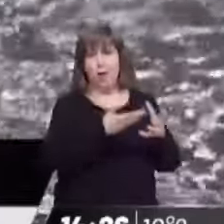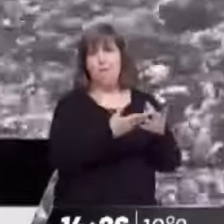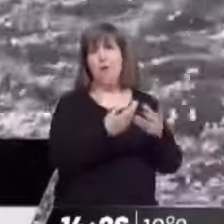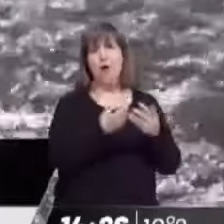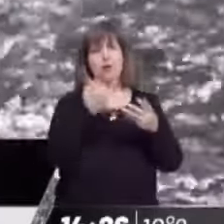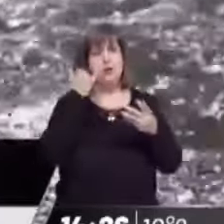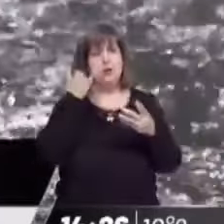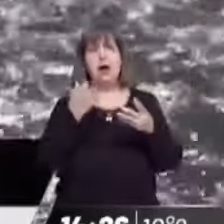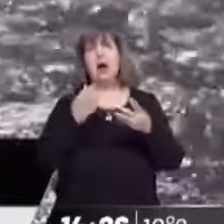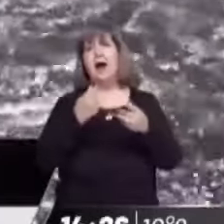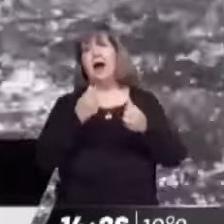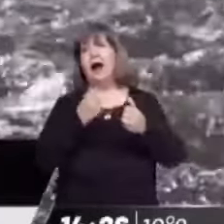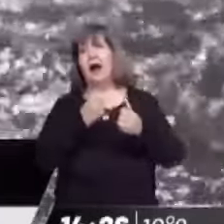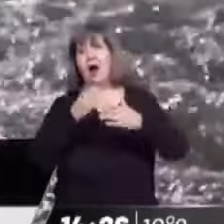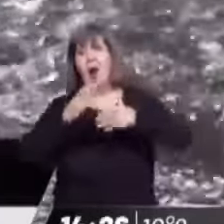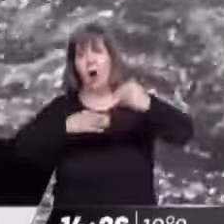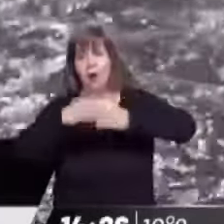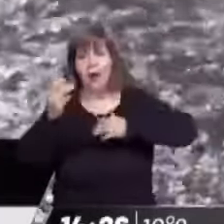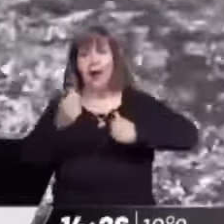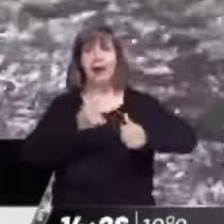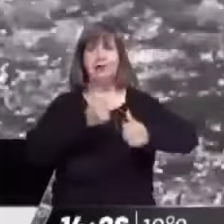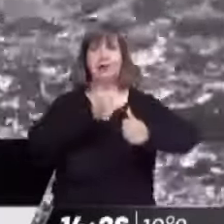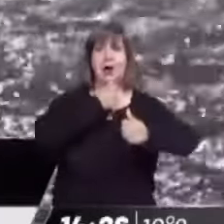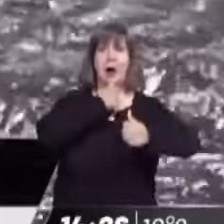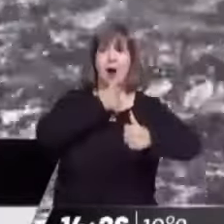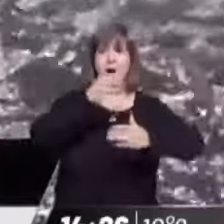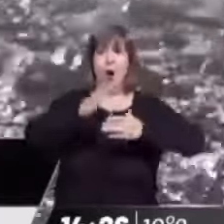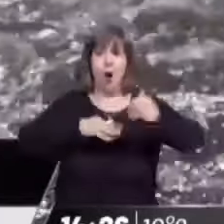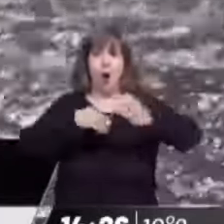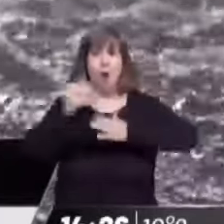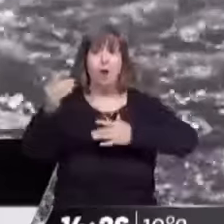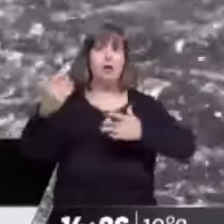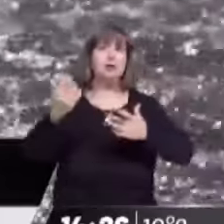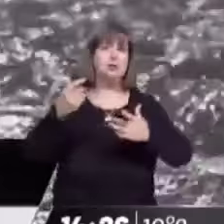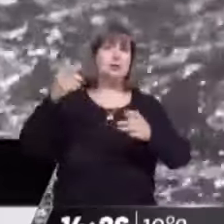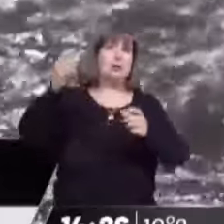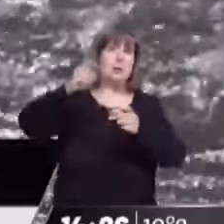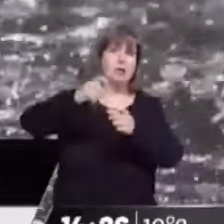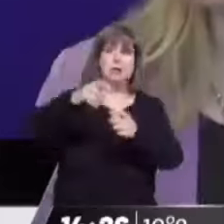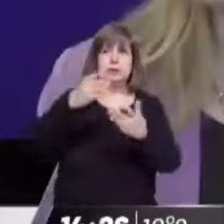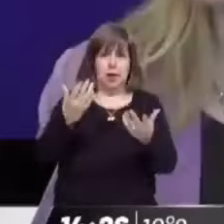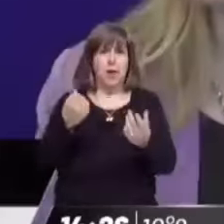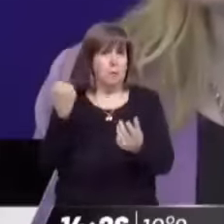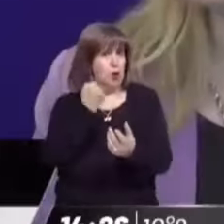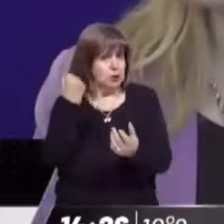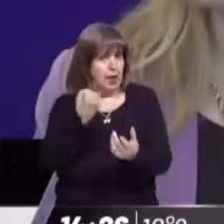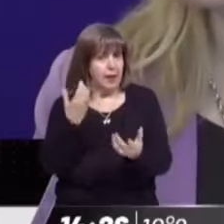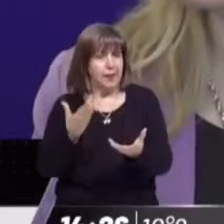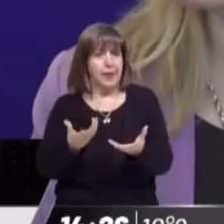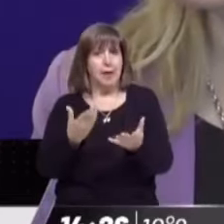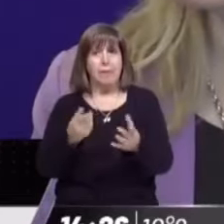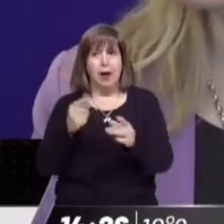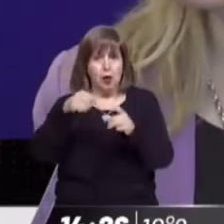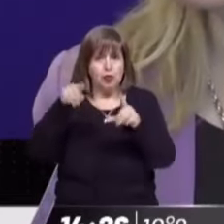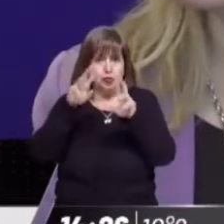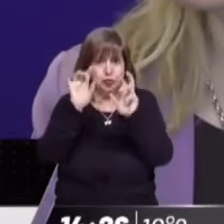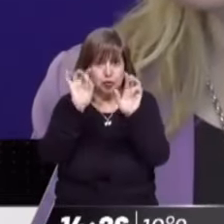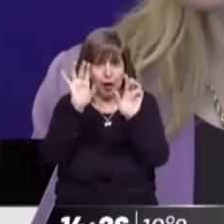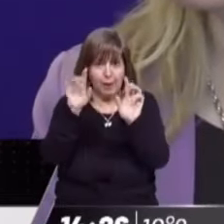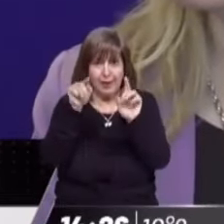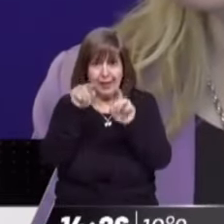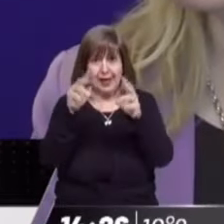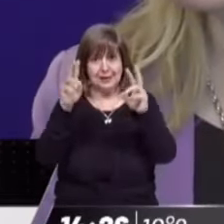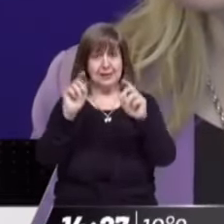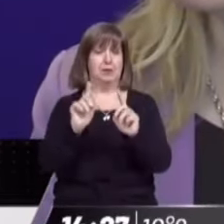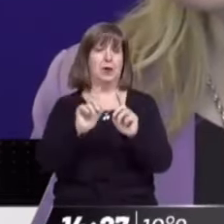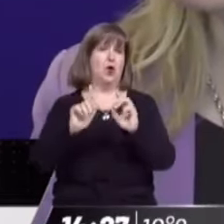hidroeléctricas hídricas y energéticas son importantes pero no está circunscripto a eso nosotros a su vez hemos incorporado la digamos